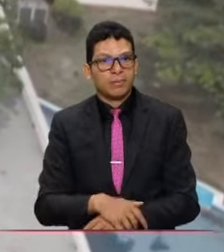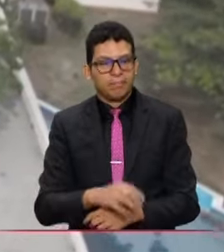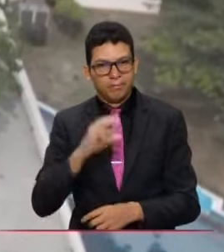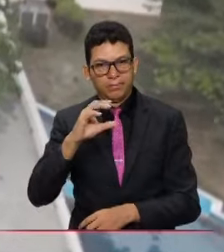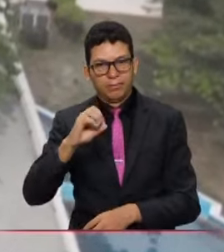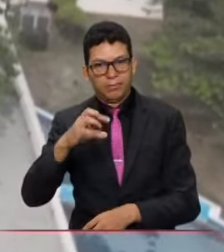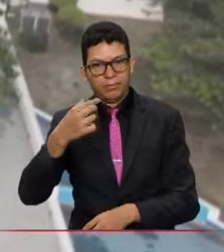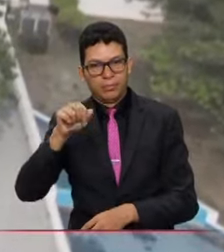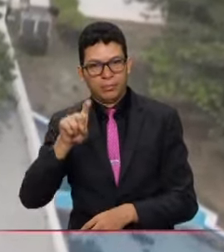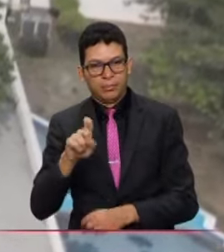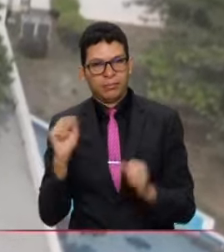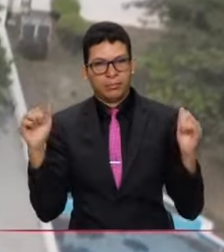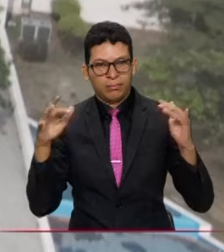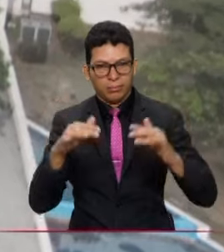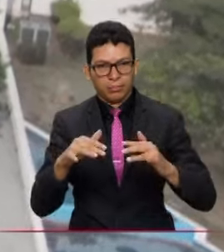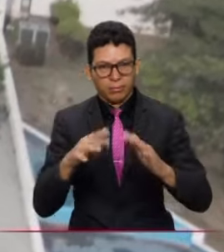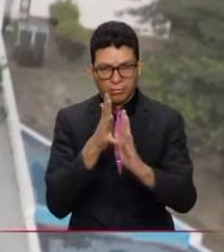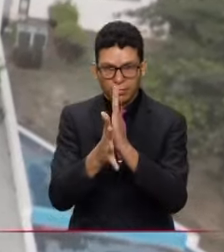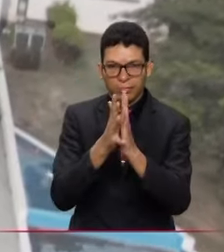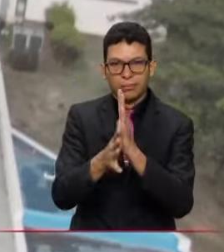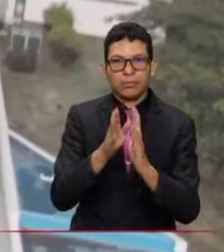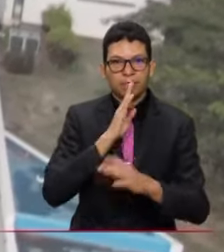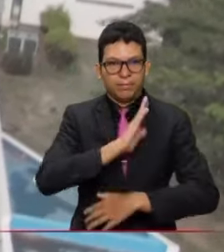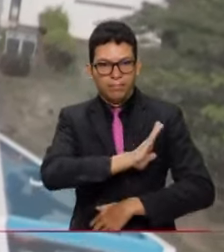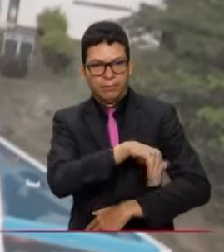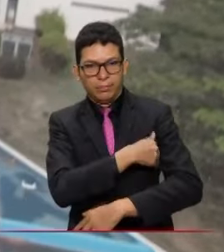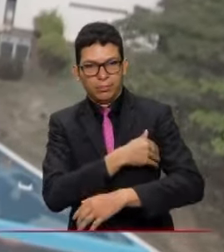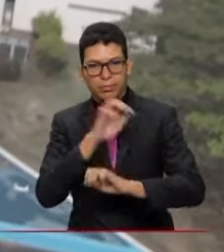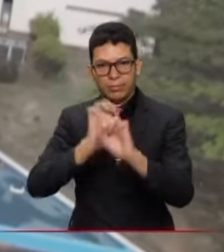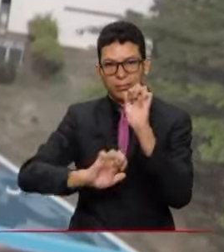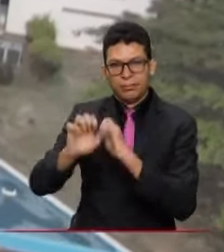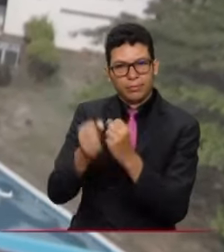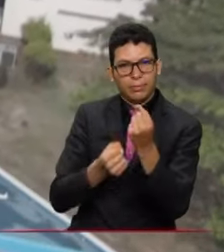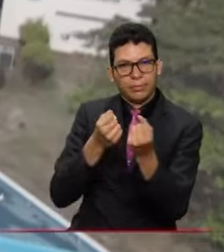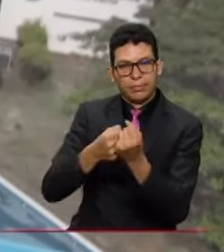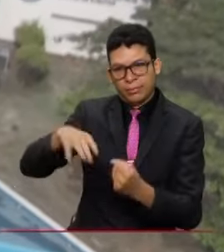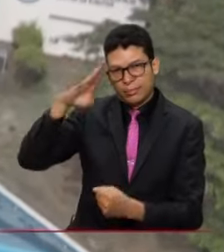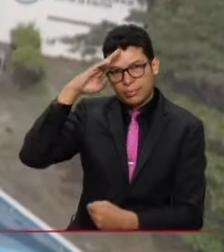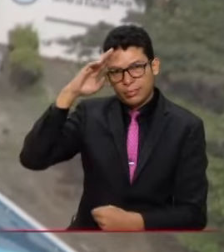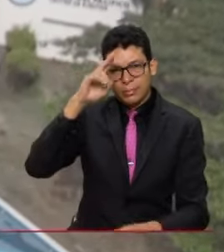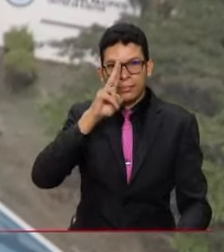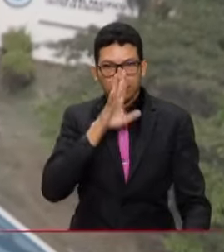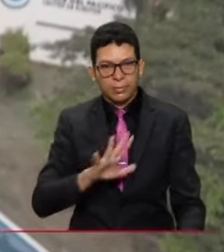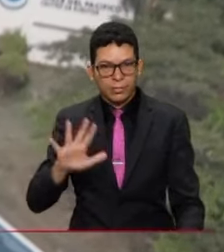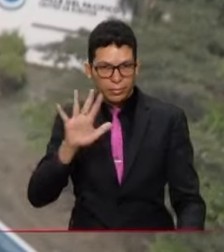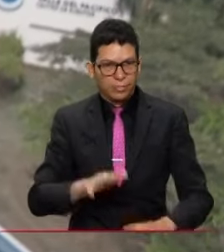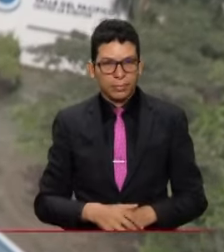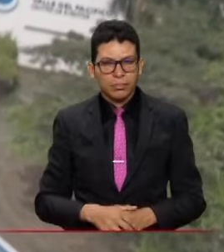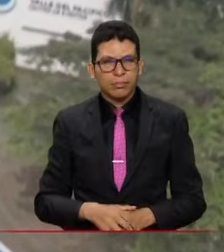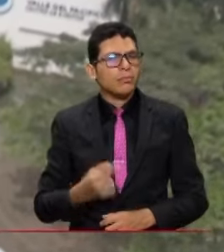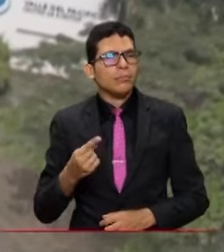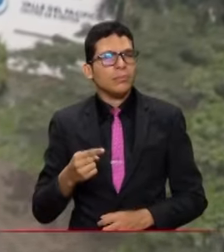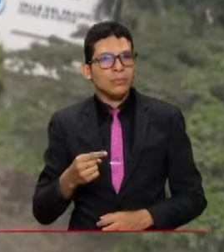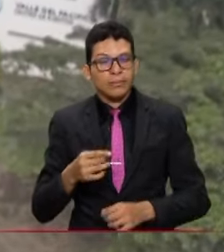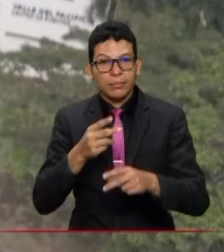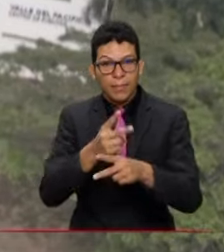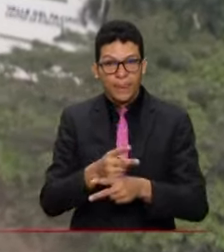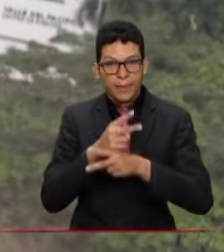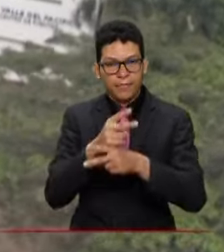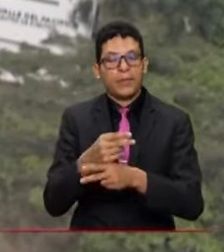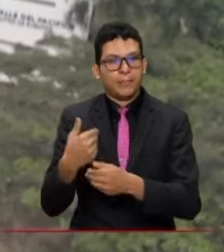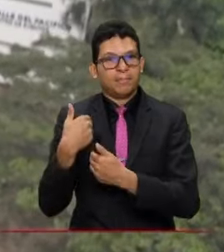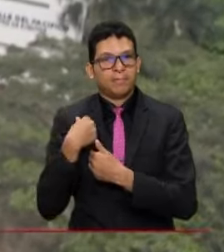cop16 así lo dio a conocer el delegado del Ministerio de defensa como apoyo a la Policía Nacional es decir la seguridad exterior s le